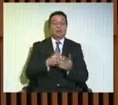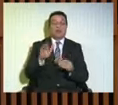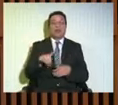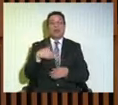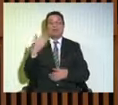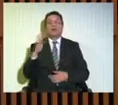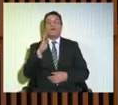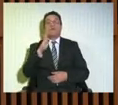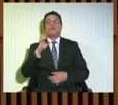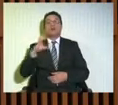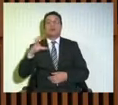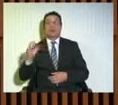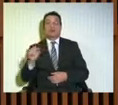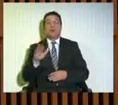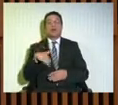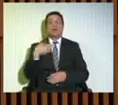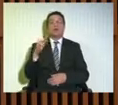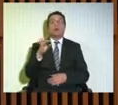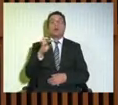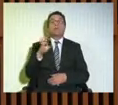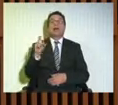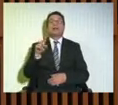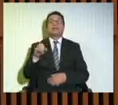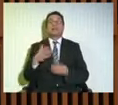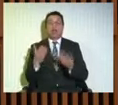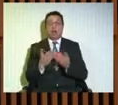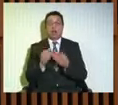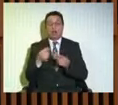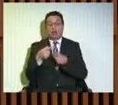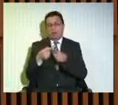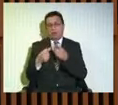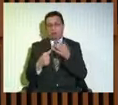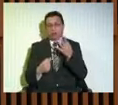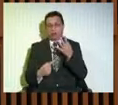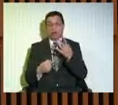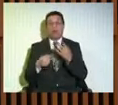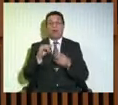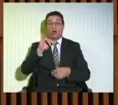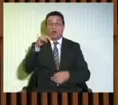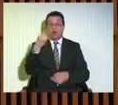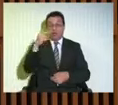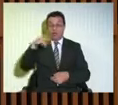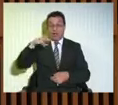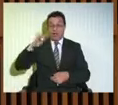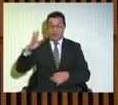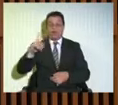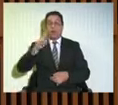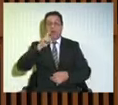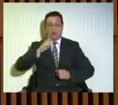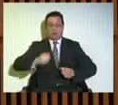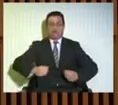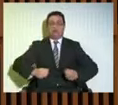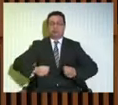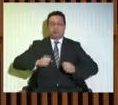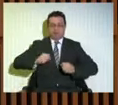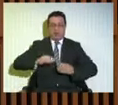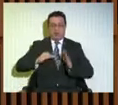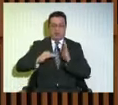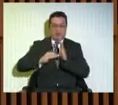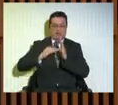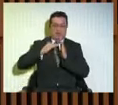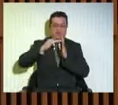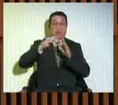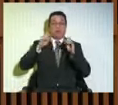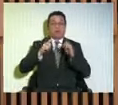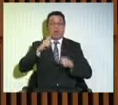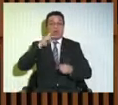a las becas, después el pase escolar, una cantidad de cosas, pero Junaef tiene la capacidad de crecer, tiene la capacidad